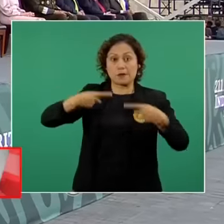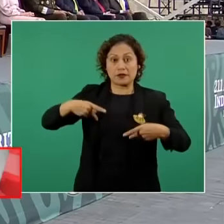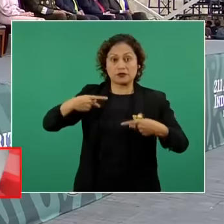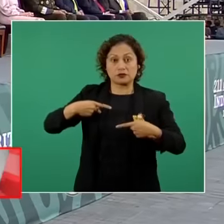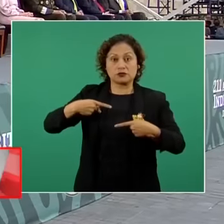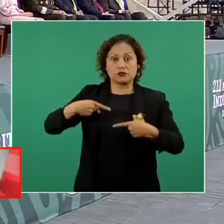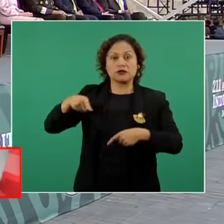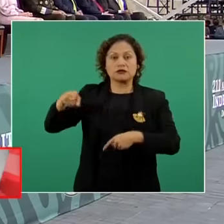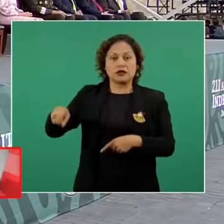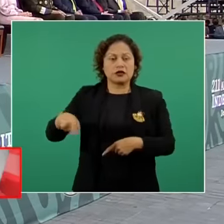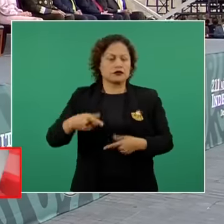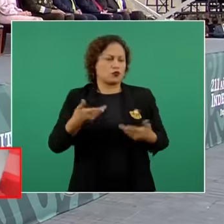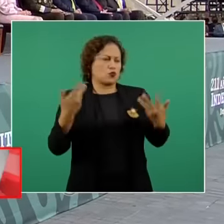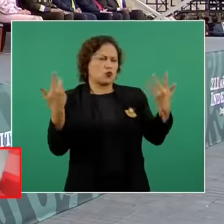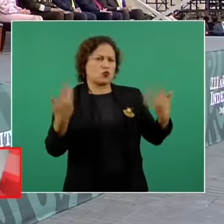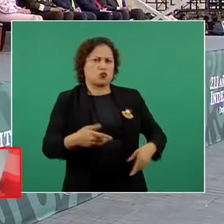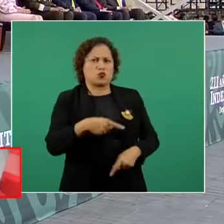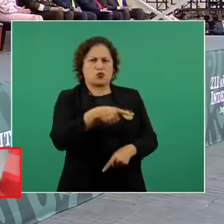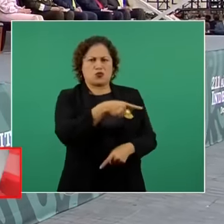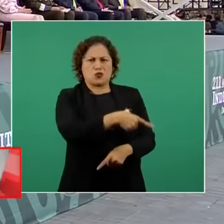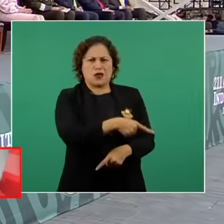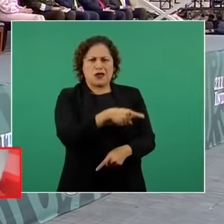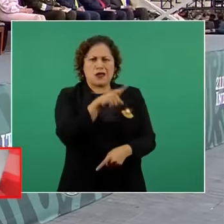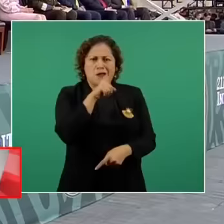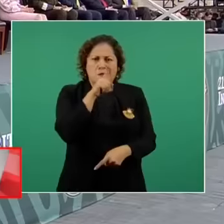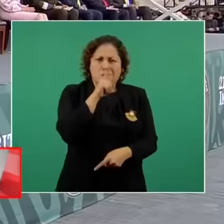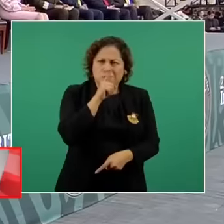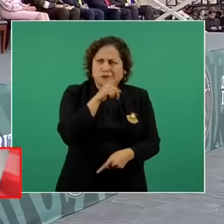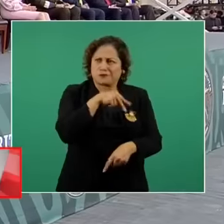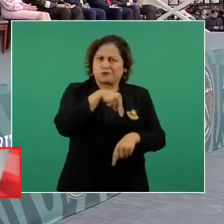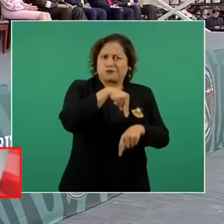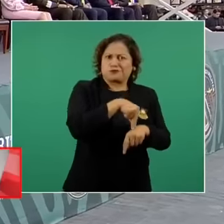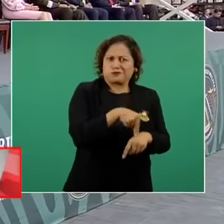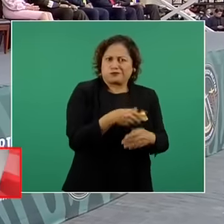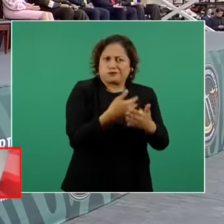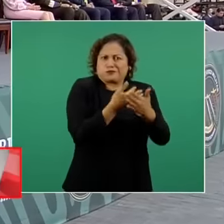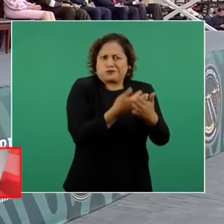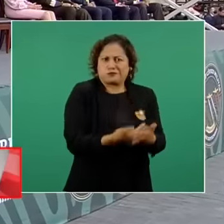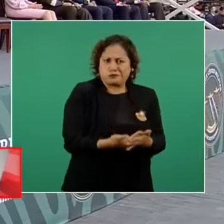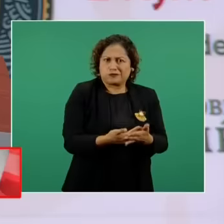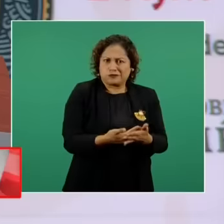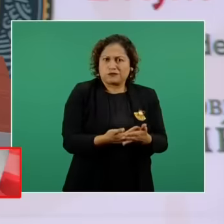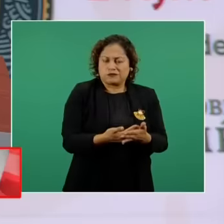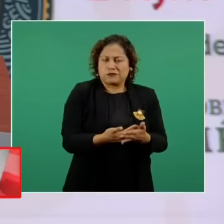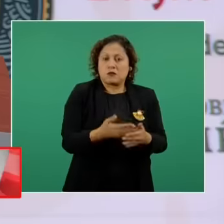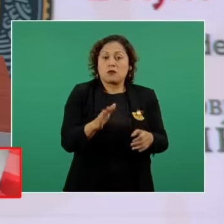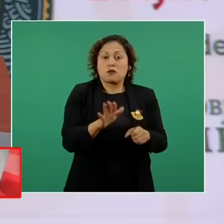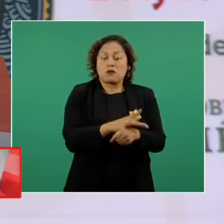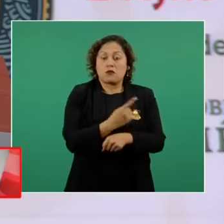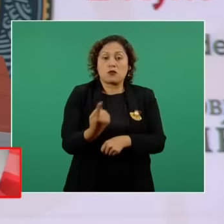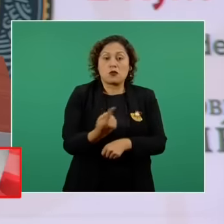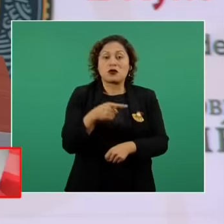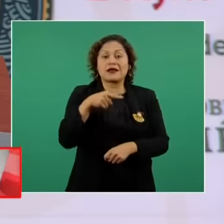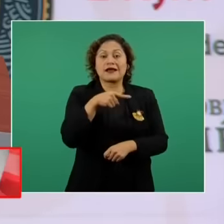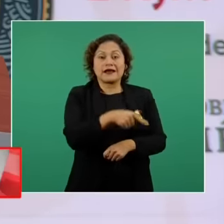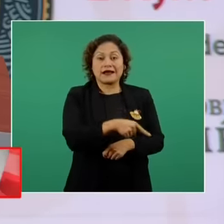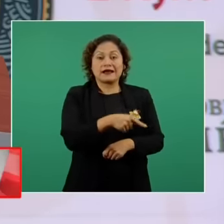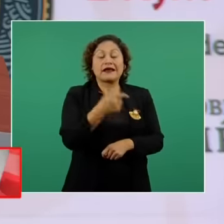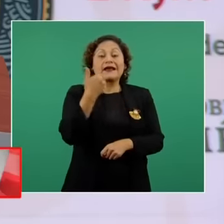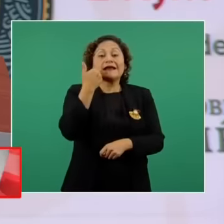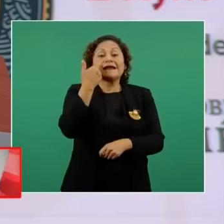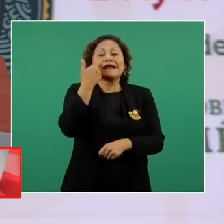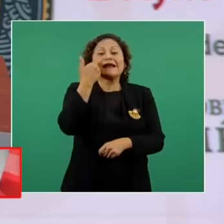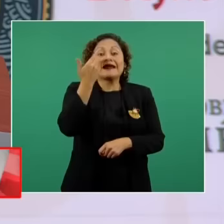nunca le perdonaron la osadía de querer igualar a los pobres con